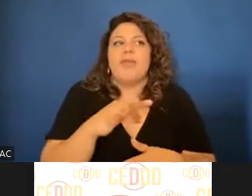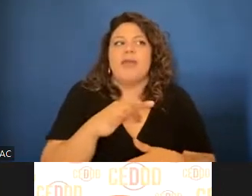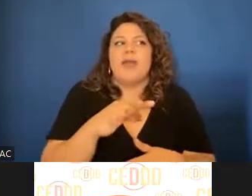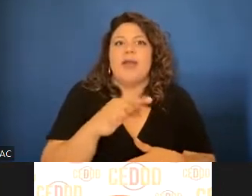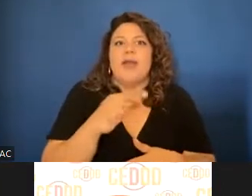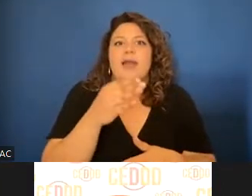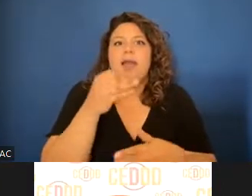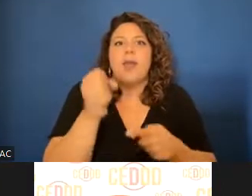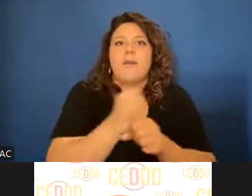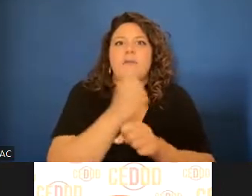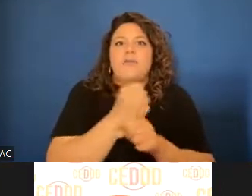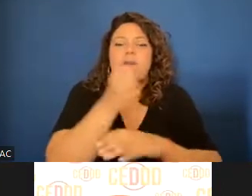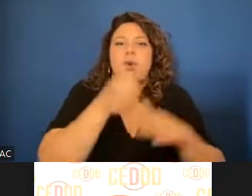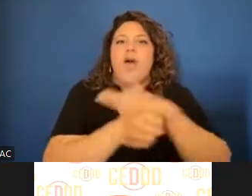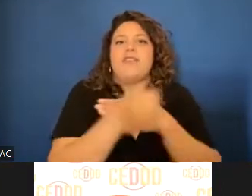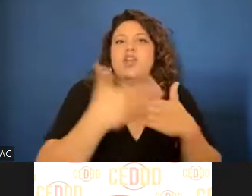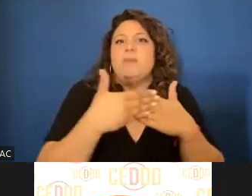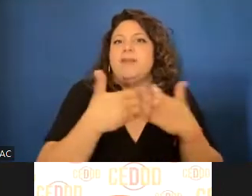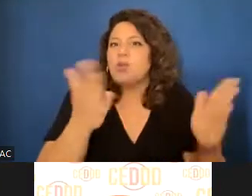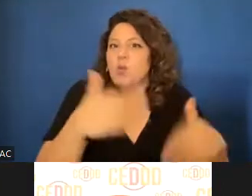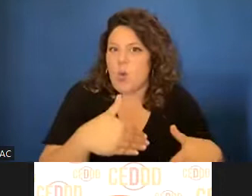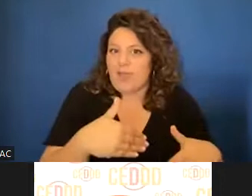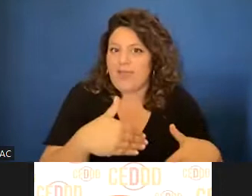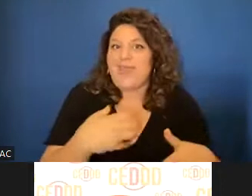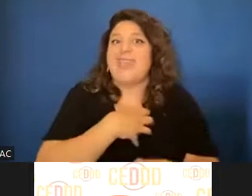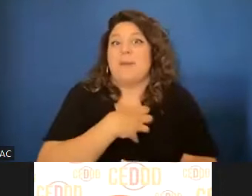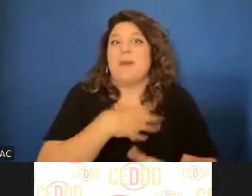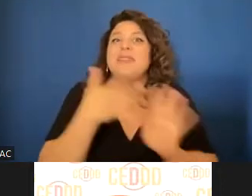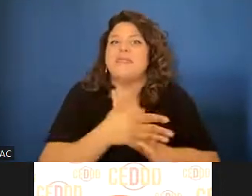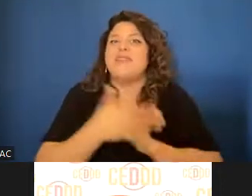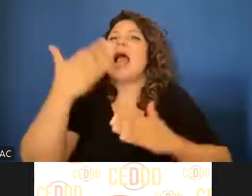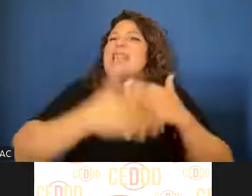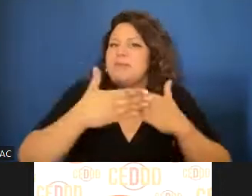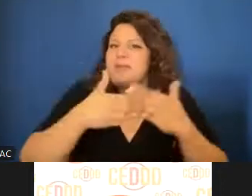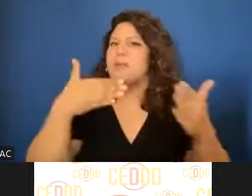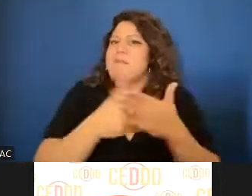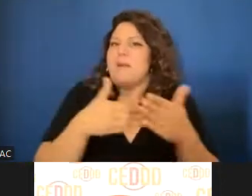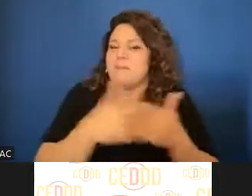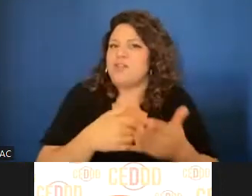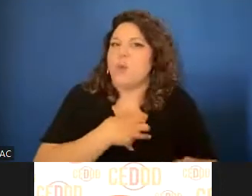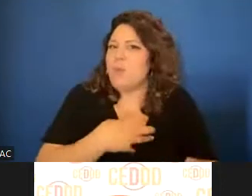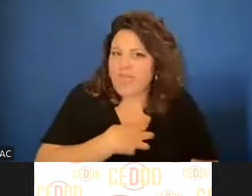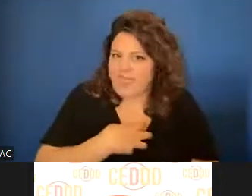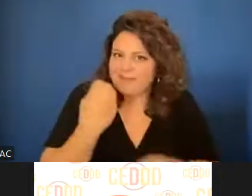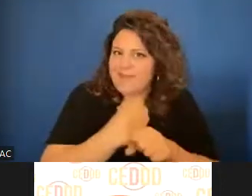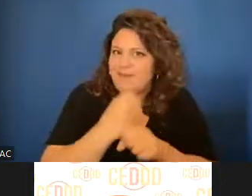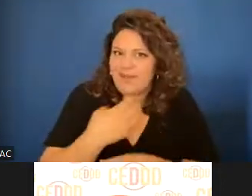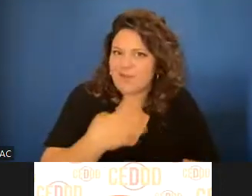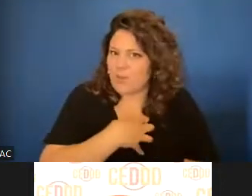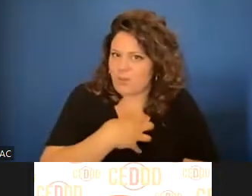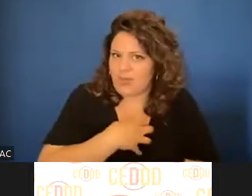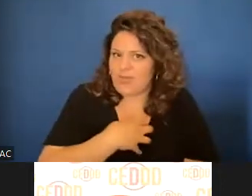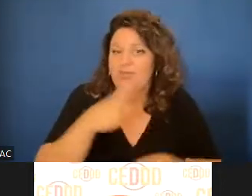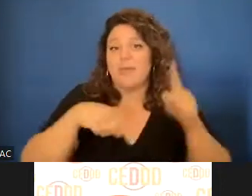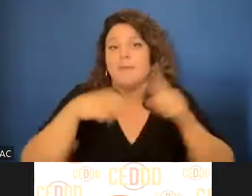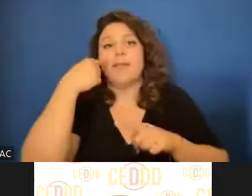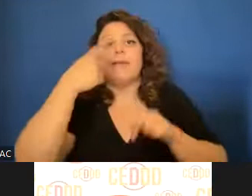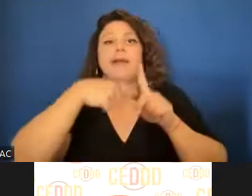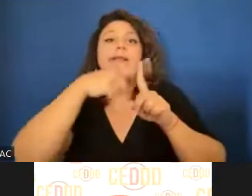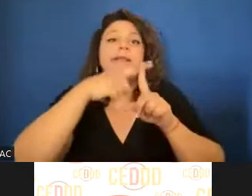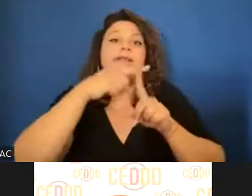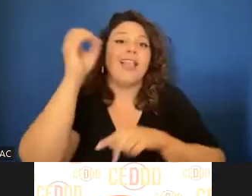basarse principalmente en la carta de despido, ¿vale? Hay cartas de despidos que son ridículas, que no tienen fundamento ninguno y lo que se